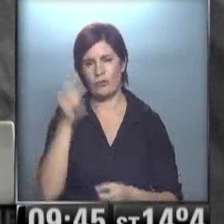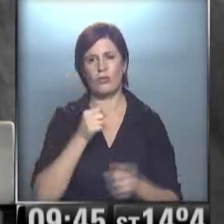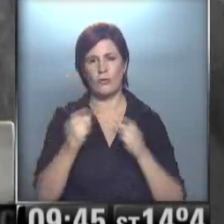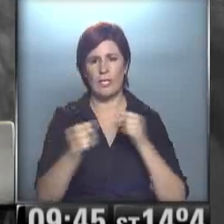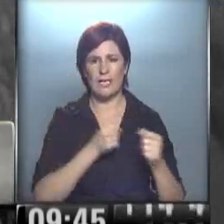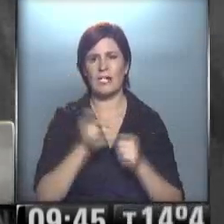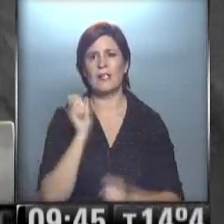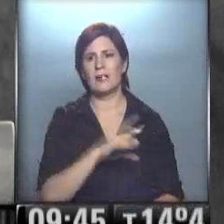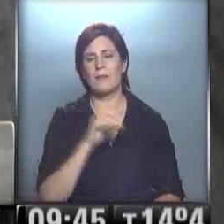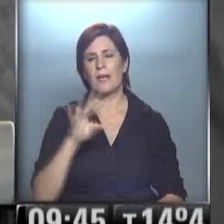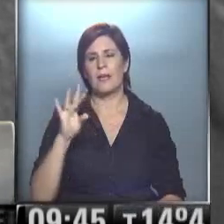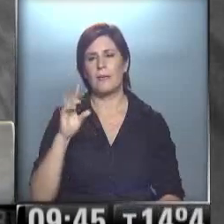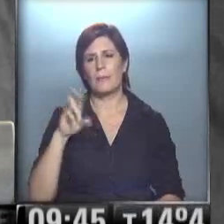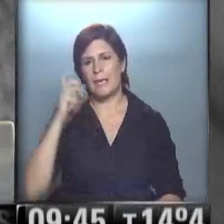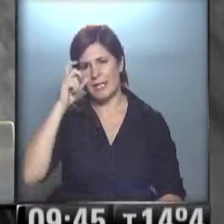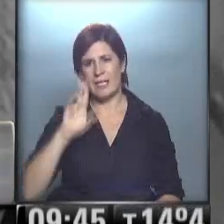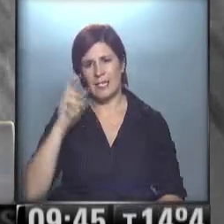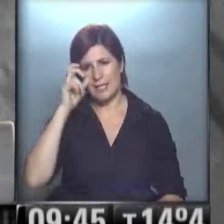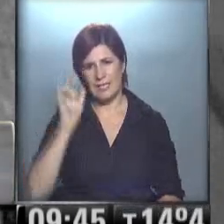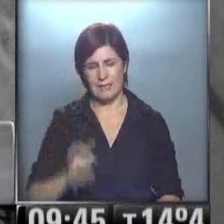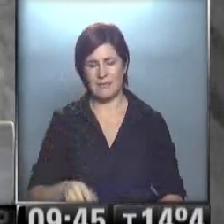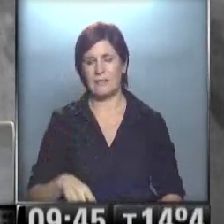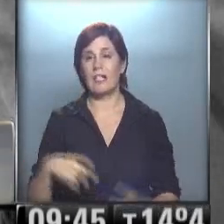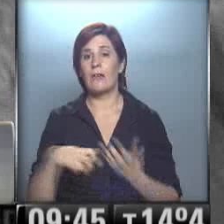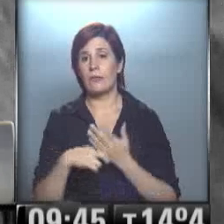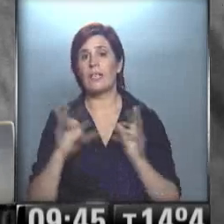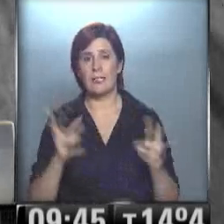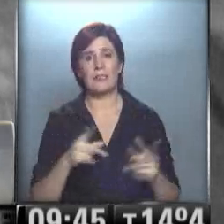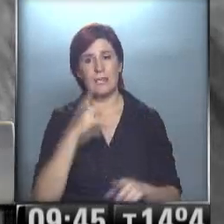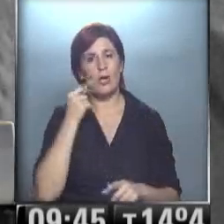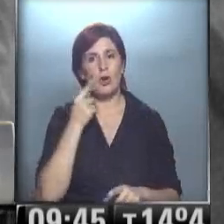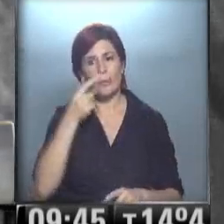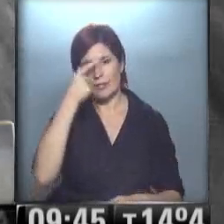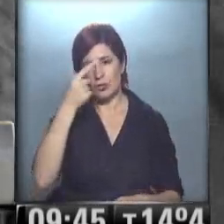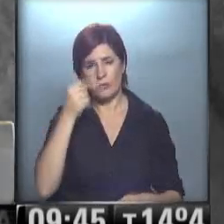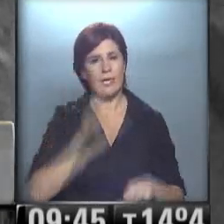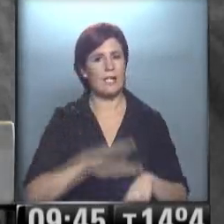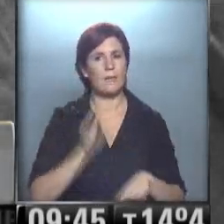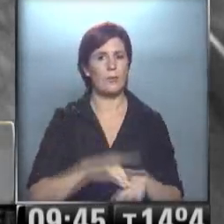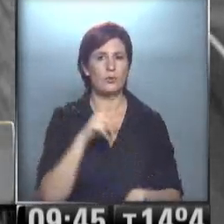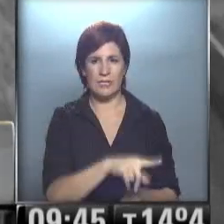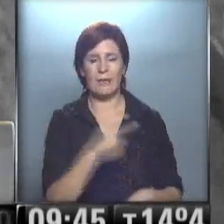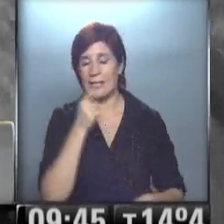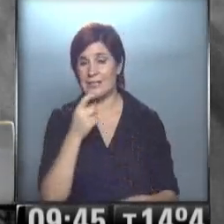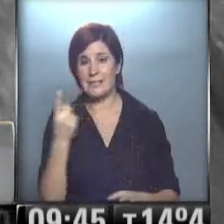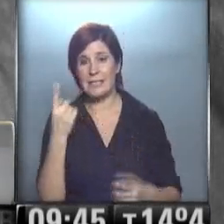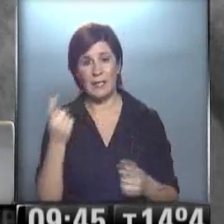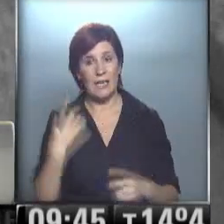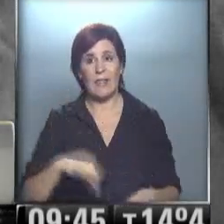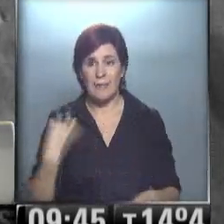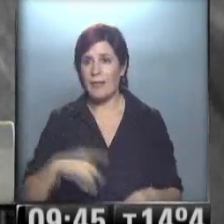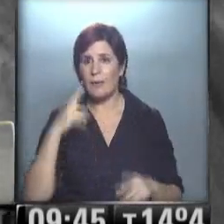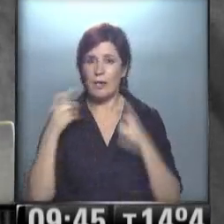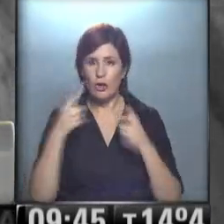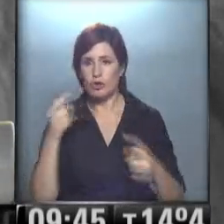Alberto Pérez para el fiscal el maquinista es responsable del hecho si hubiera cumplido su deber de Cuidado la formación que él manejaba hubiera